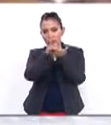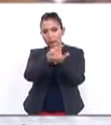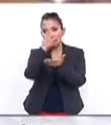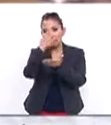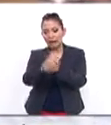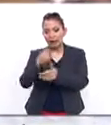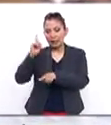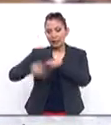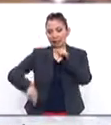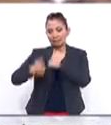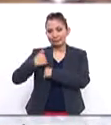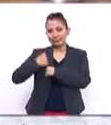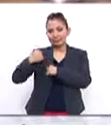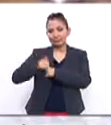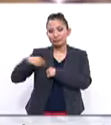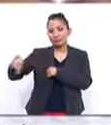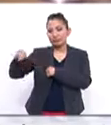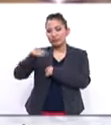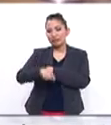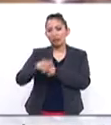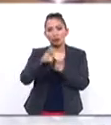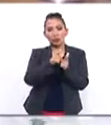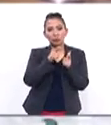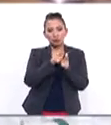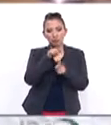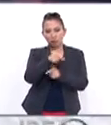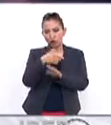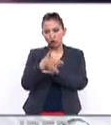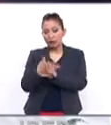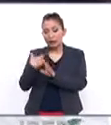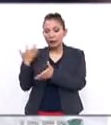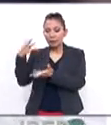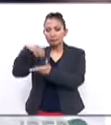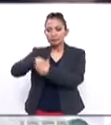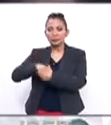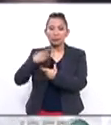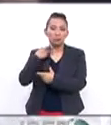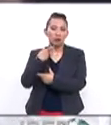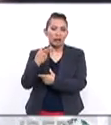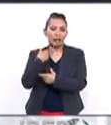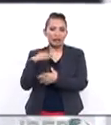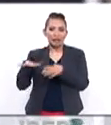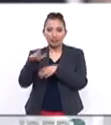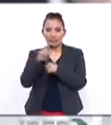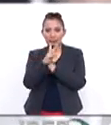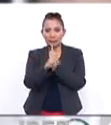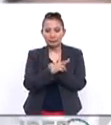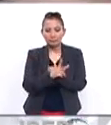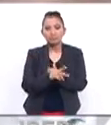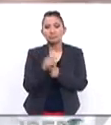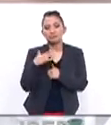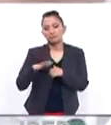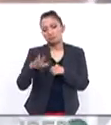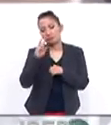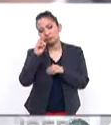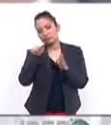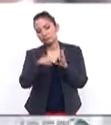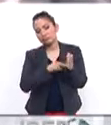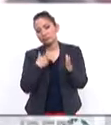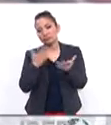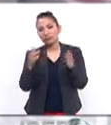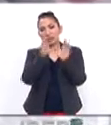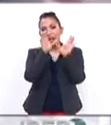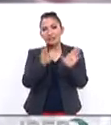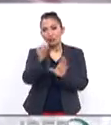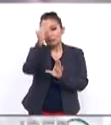la desmilitarización de las fuerzas insurgentes y su incorporación a la política nacional. El escenario de la firma fue el